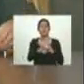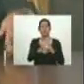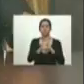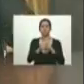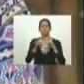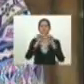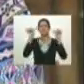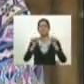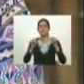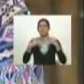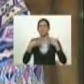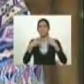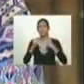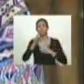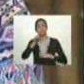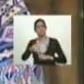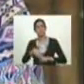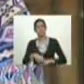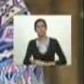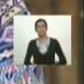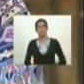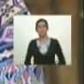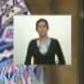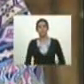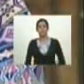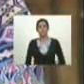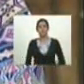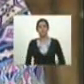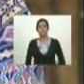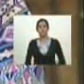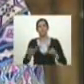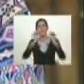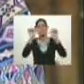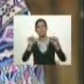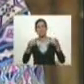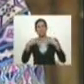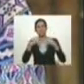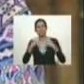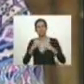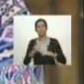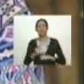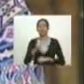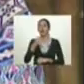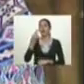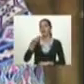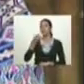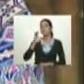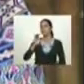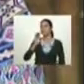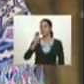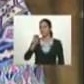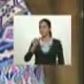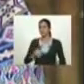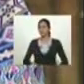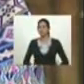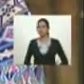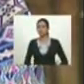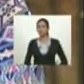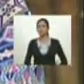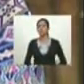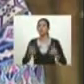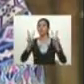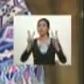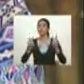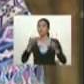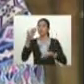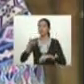de salud y también de algo muy importante de los sistemas de salud de hcm que es un tema también muy